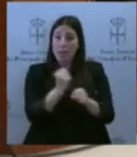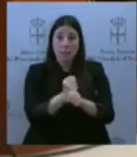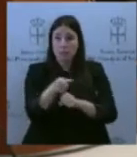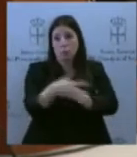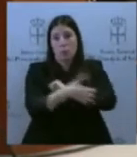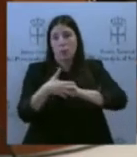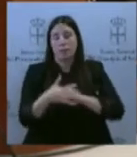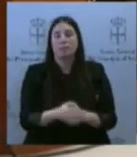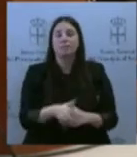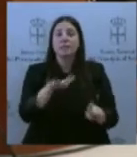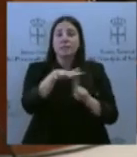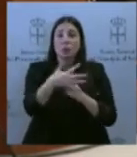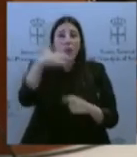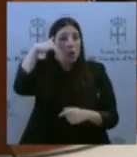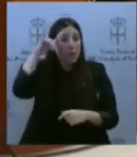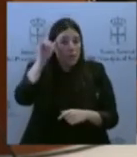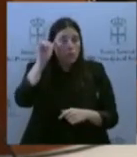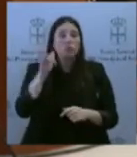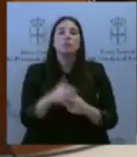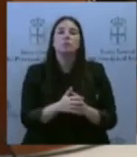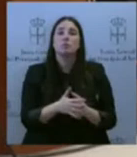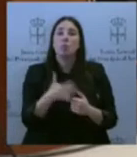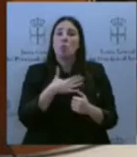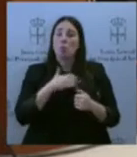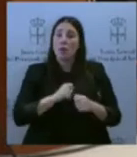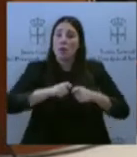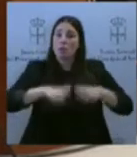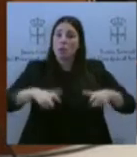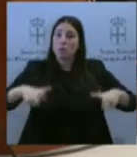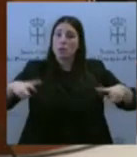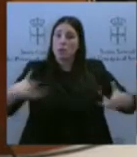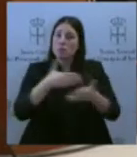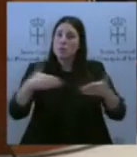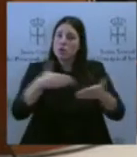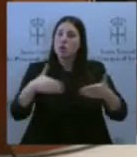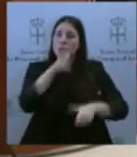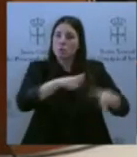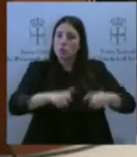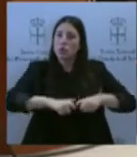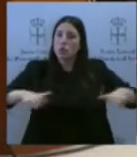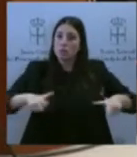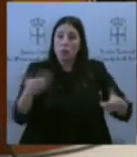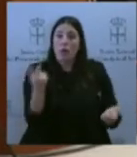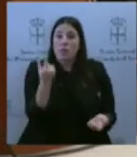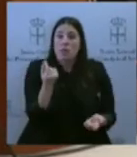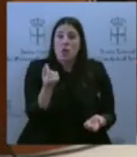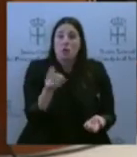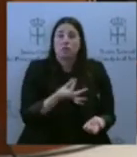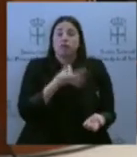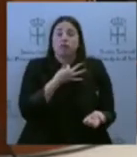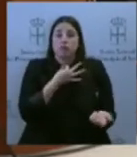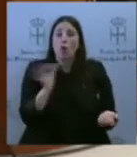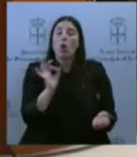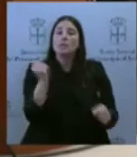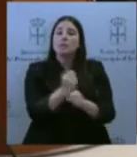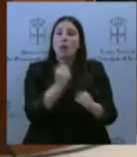podría extenderse a millones de personas más que viven con lo xusto o tienen ocupaciones tan inestables que en cualquier momento